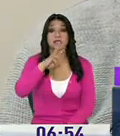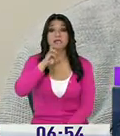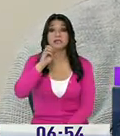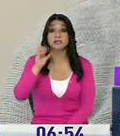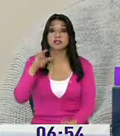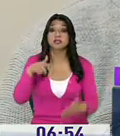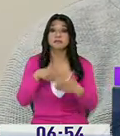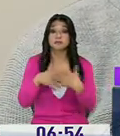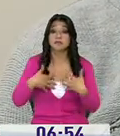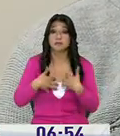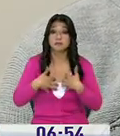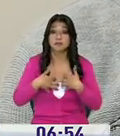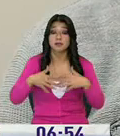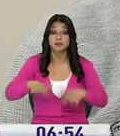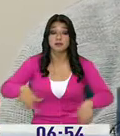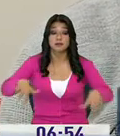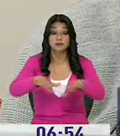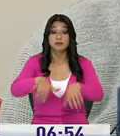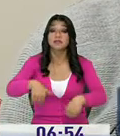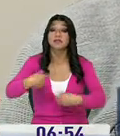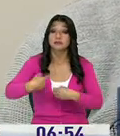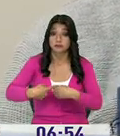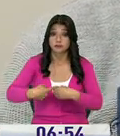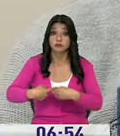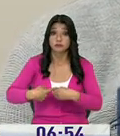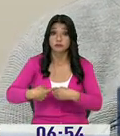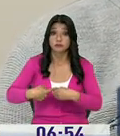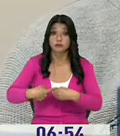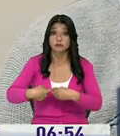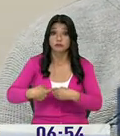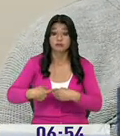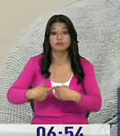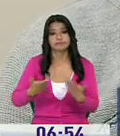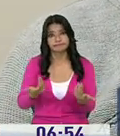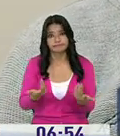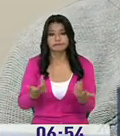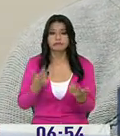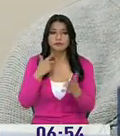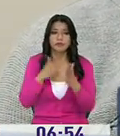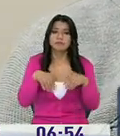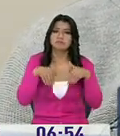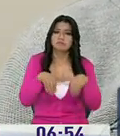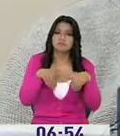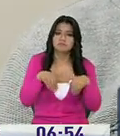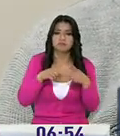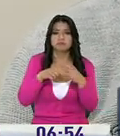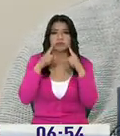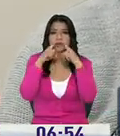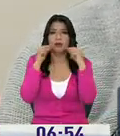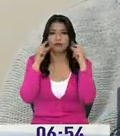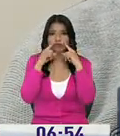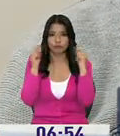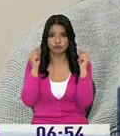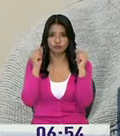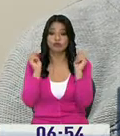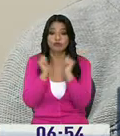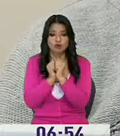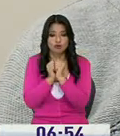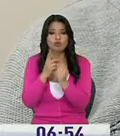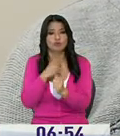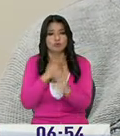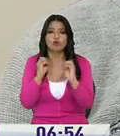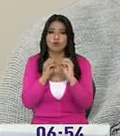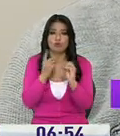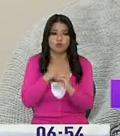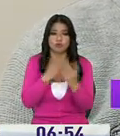aproximadamente en el distrito metropolitano de quito eso infiere animales de compañía gatos perros con dueño y sin dueño que pueden